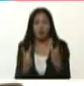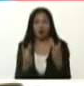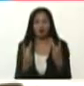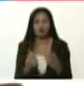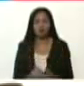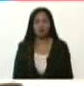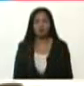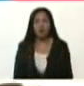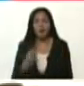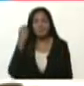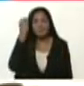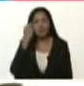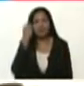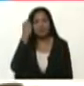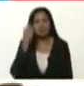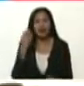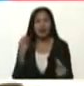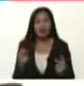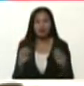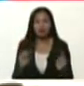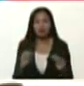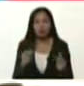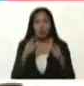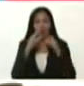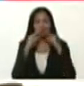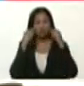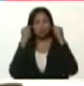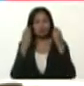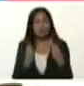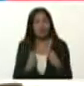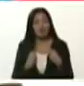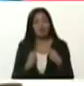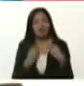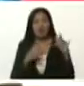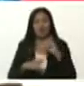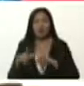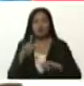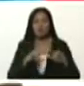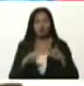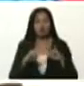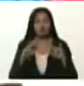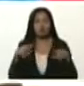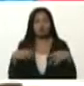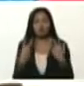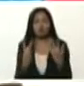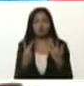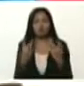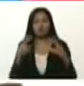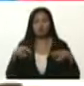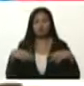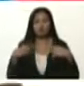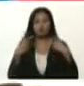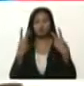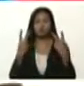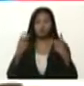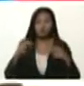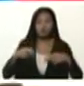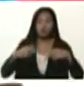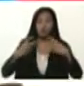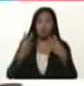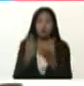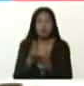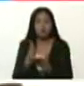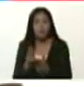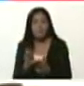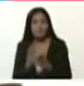el pensamiento, la acción, la sonrisa, la vida, el amor, renovar, renovar, renovar,